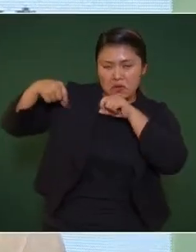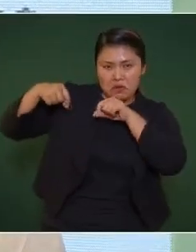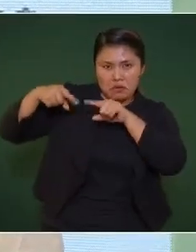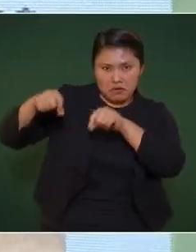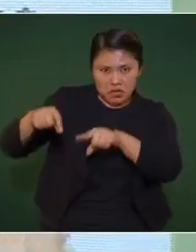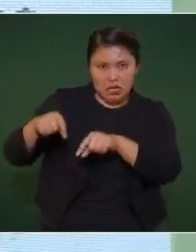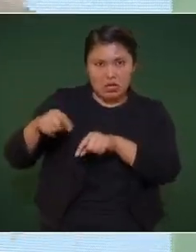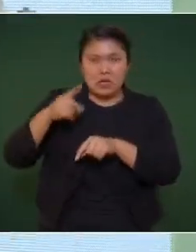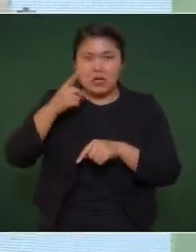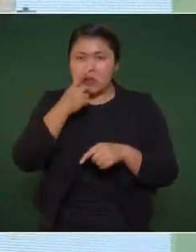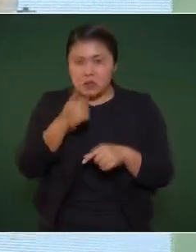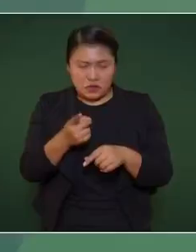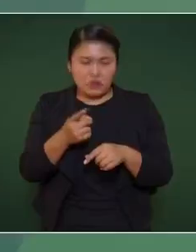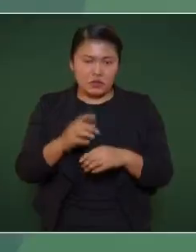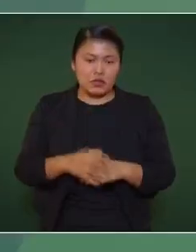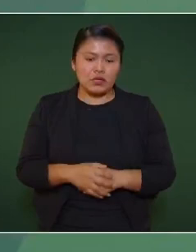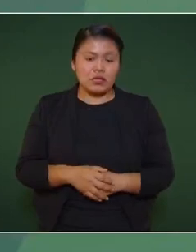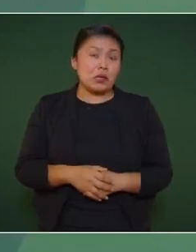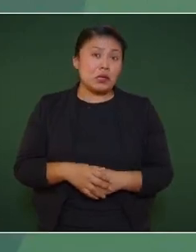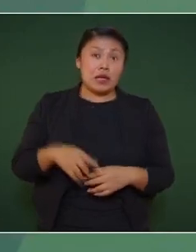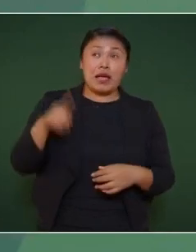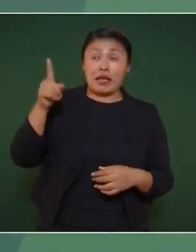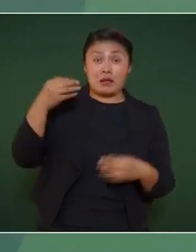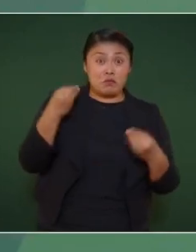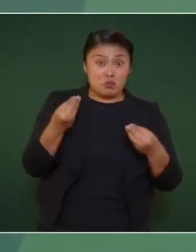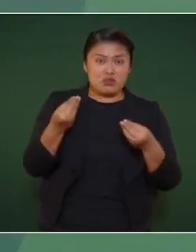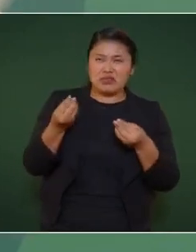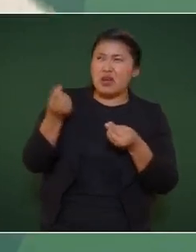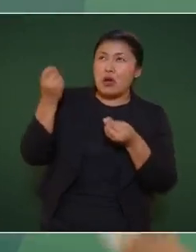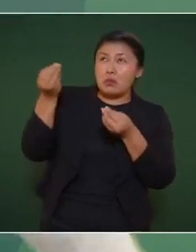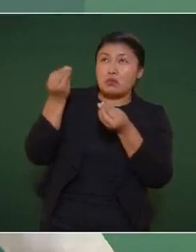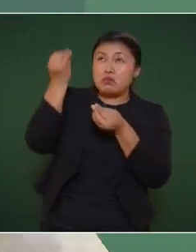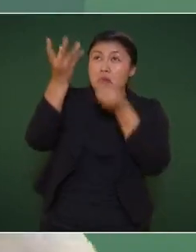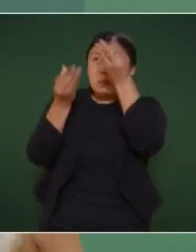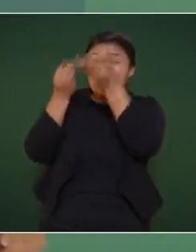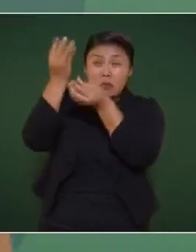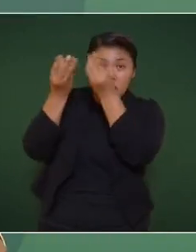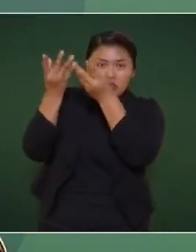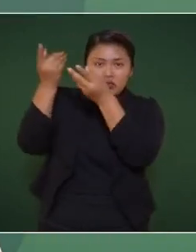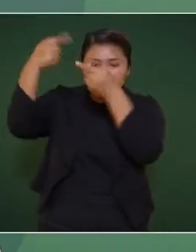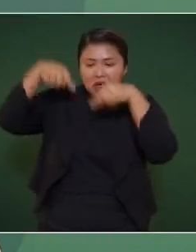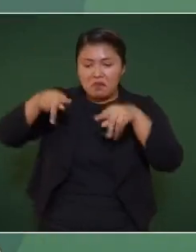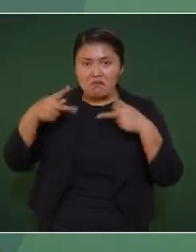en el periodo neoliberal que si llovía fuerte arriba, goteaba abajo,